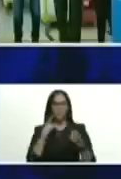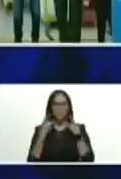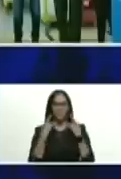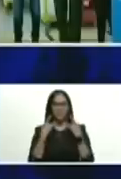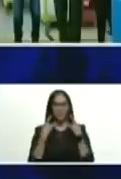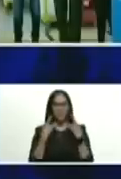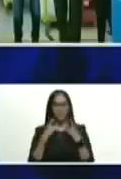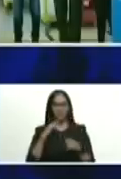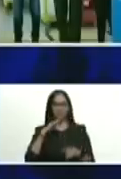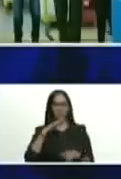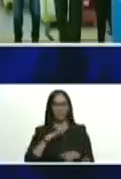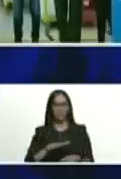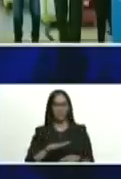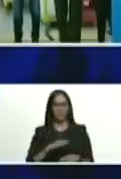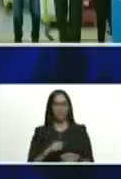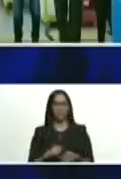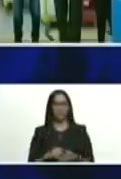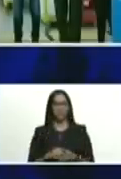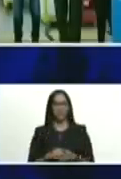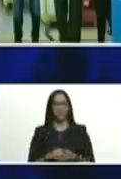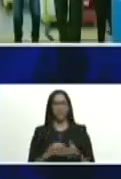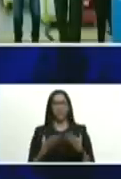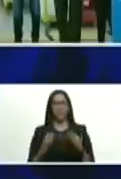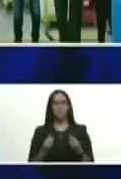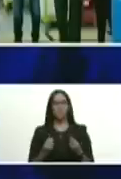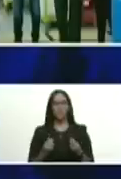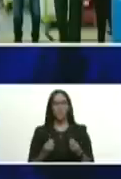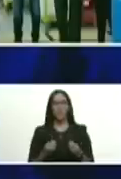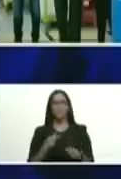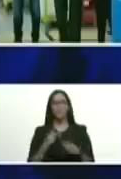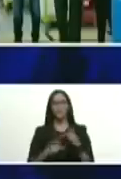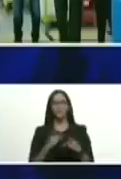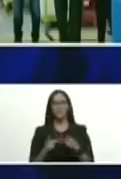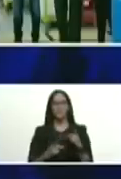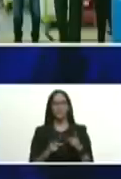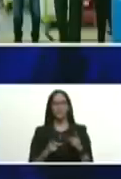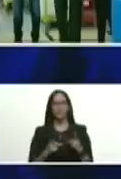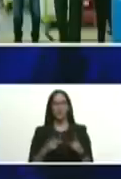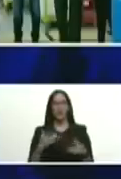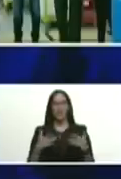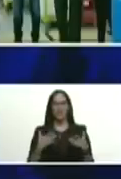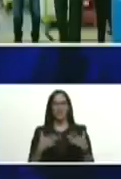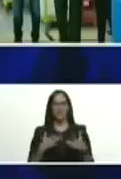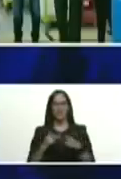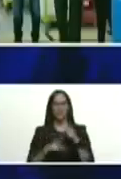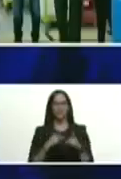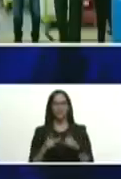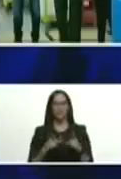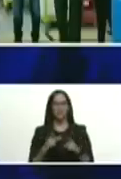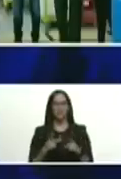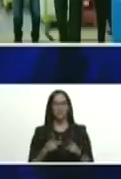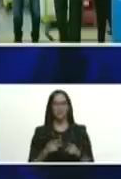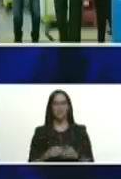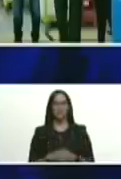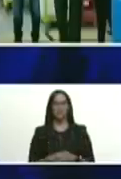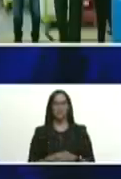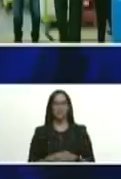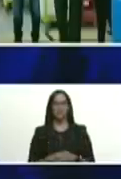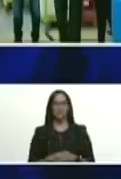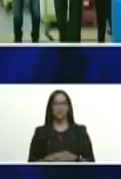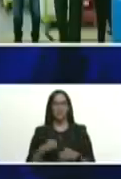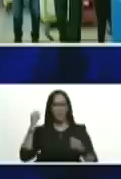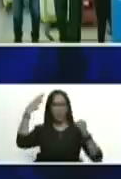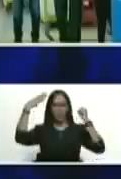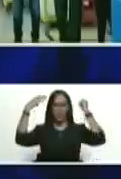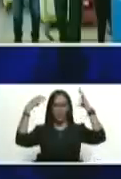y está full producción la planta de producción y ensamblaje de luminarias Vietven